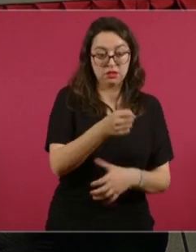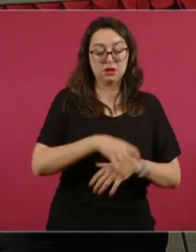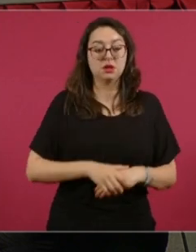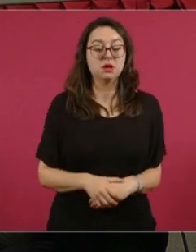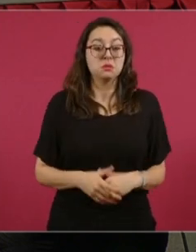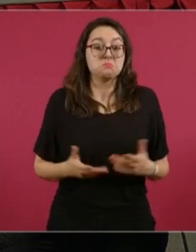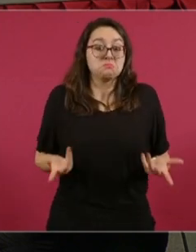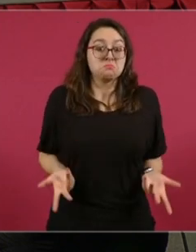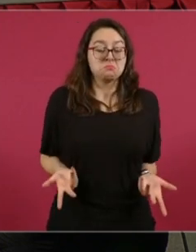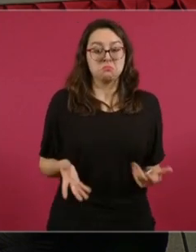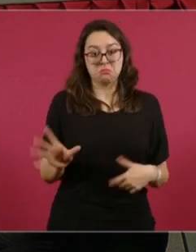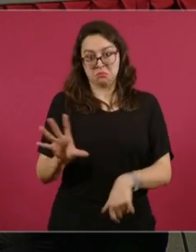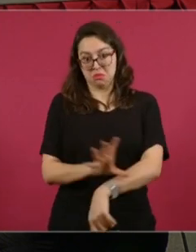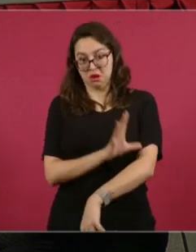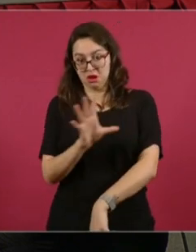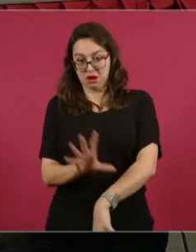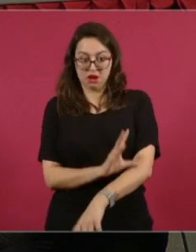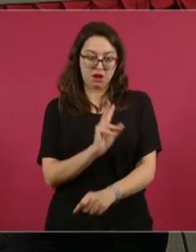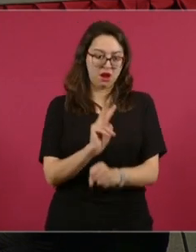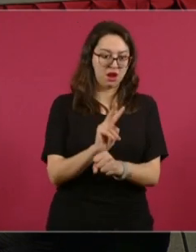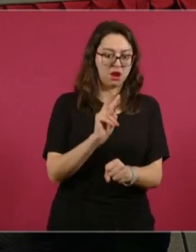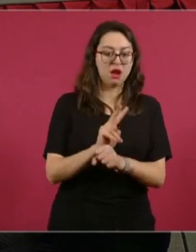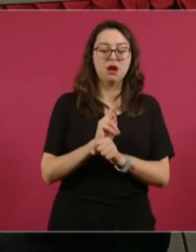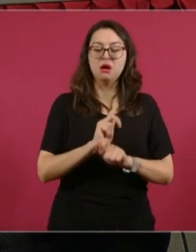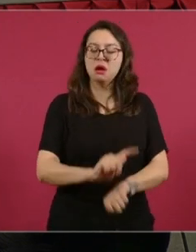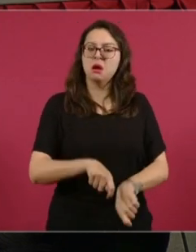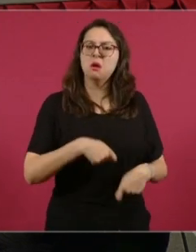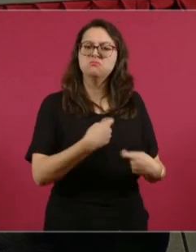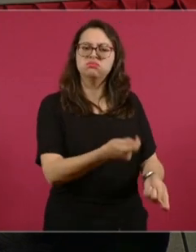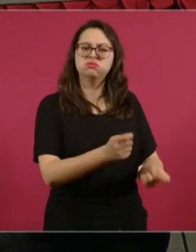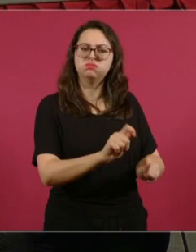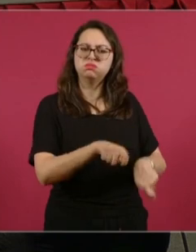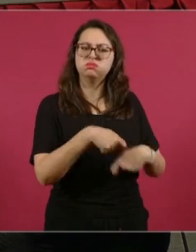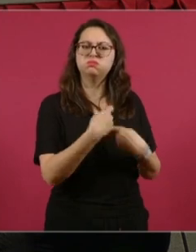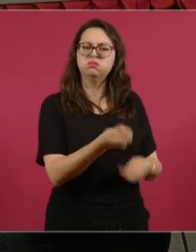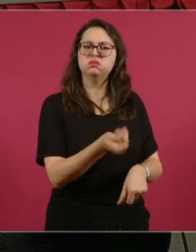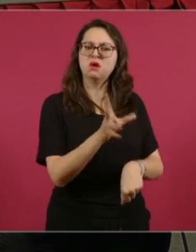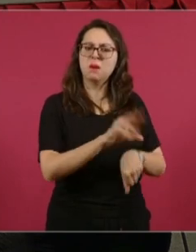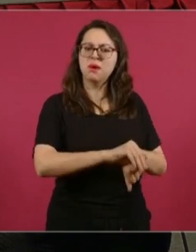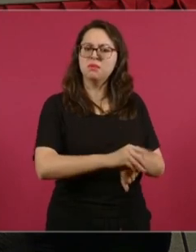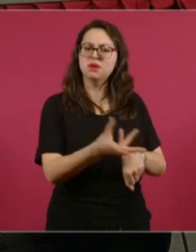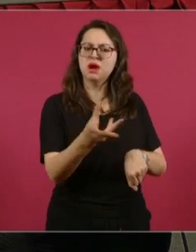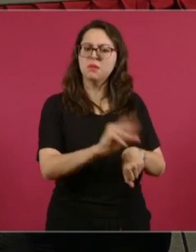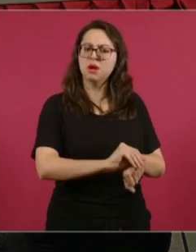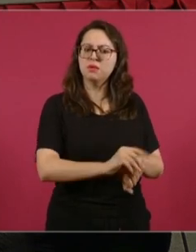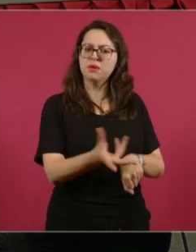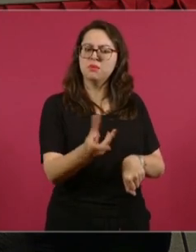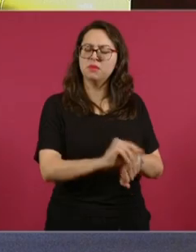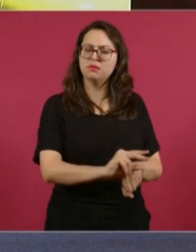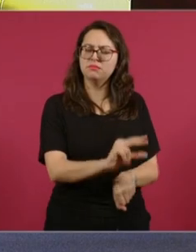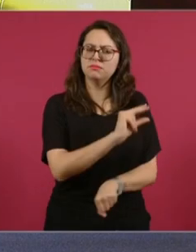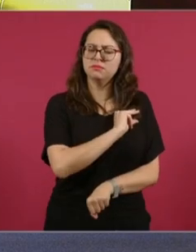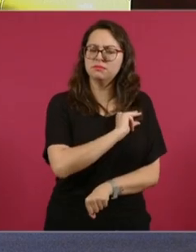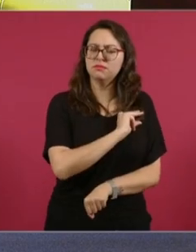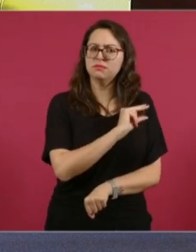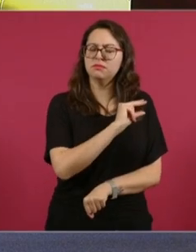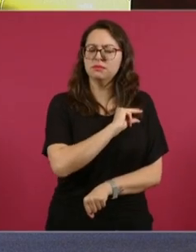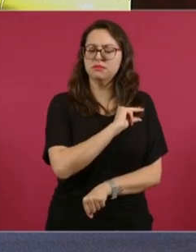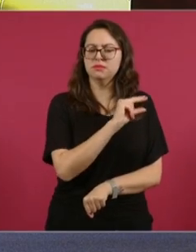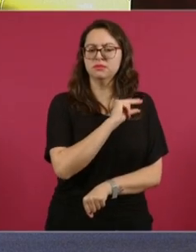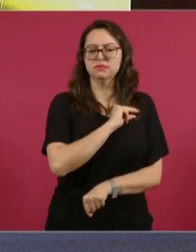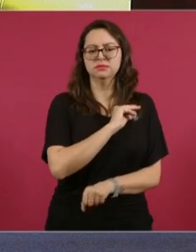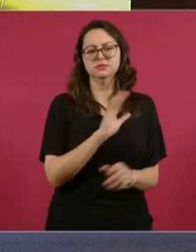Hemos entregado varios permisos, concesiones a empresas extranjeras. La idea es que pueda ser la Secretaría de Energía